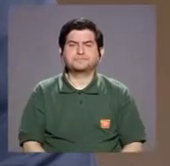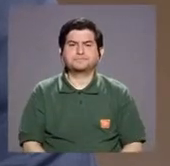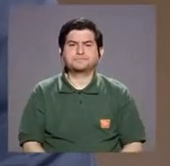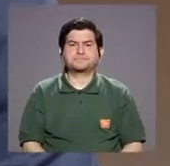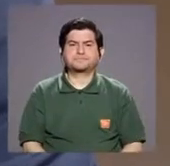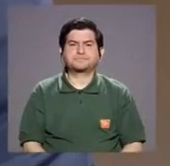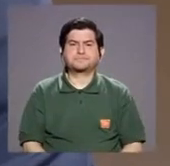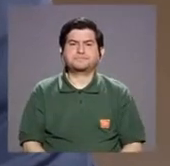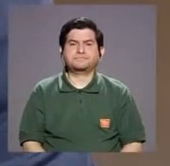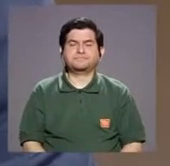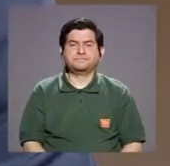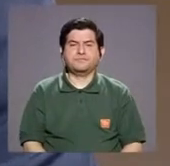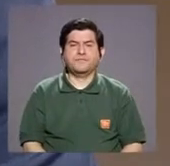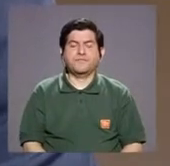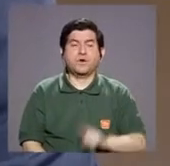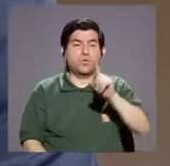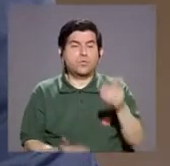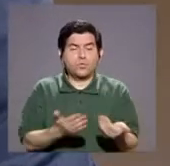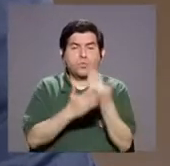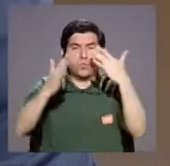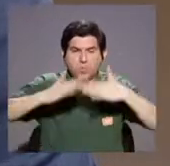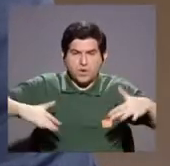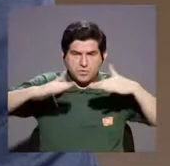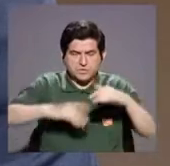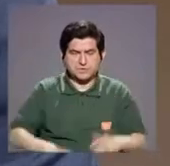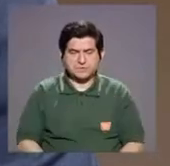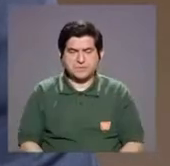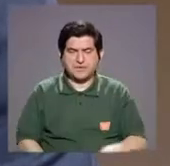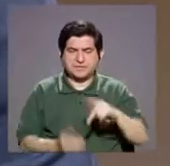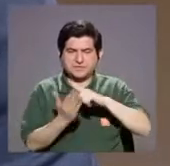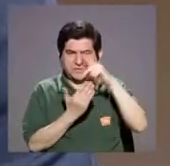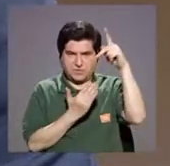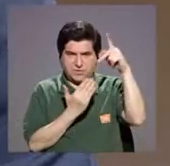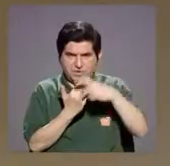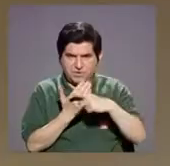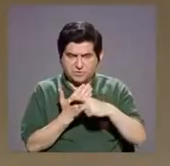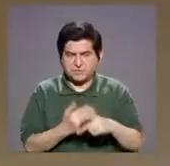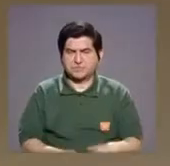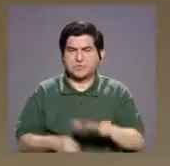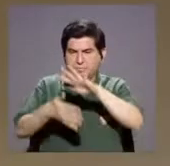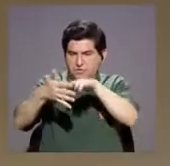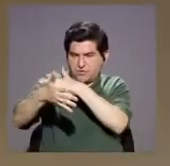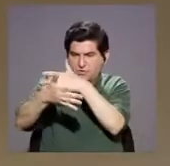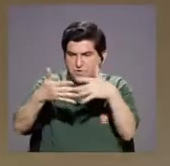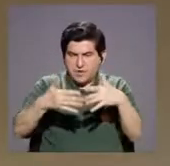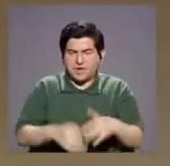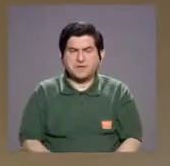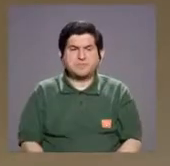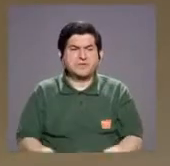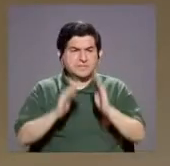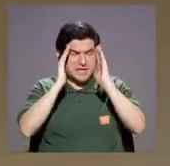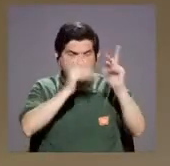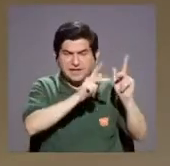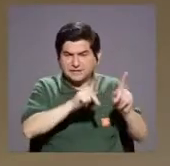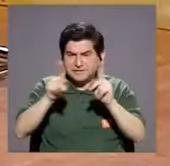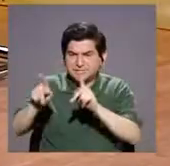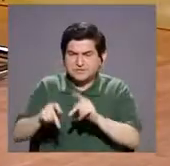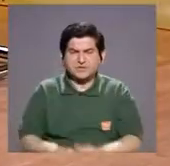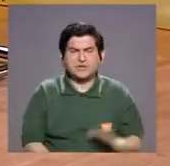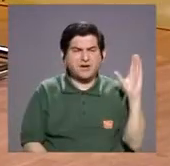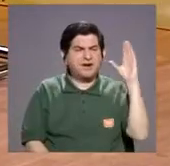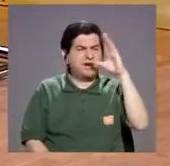el estrenar un espacio de nueva parrilla de programación eso quiere decir que leíamos a nuestras nuevas audiencias y entendíamos